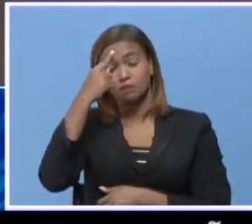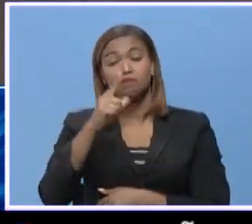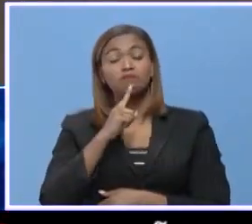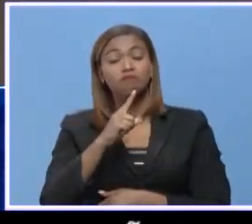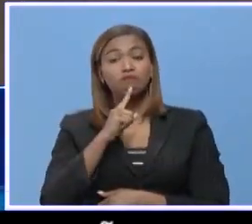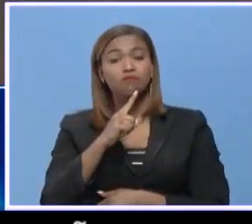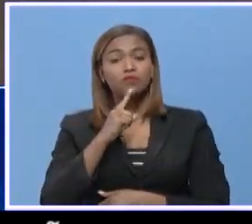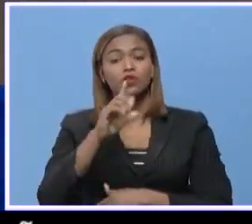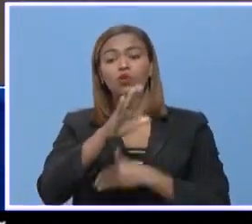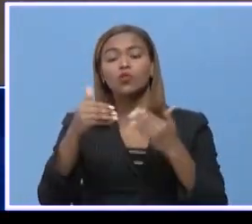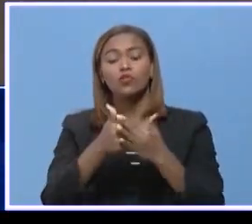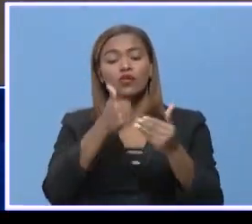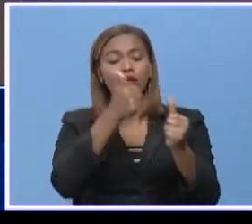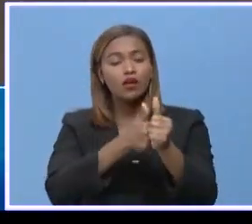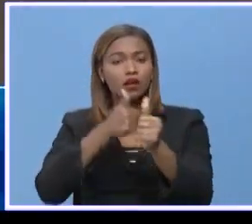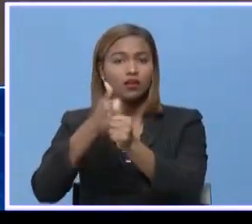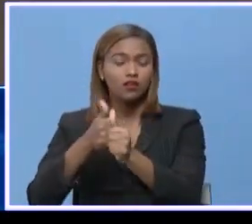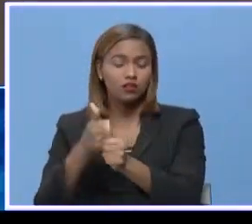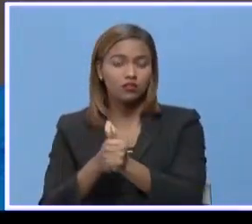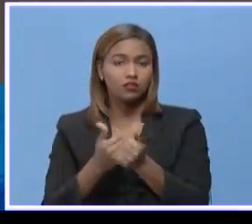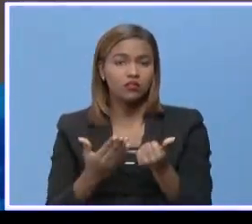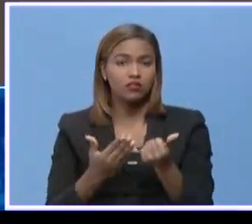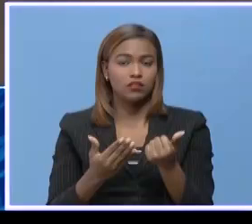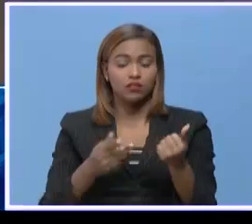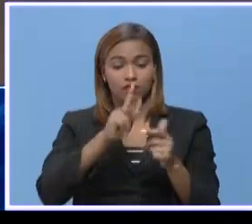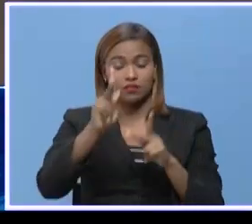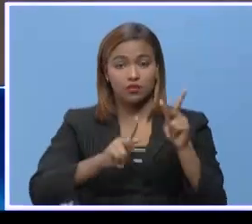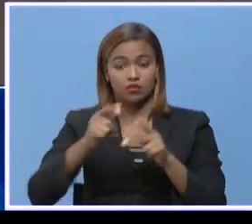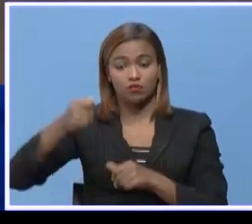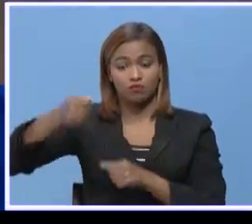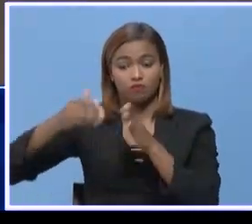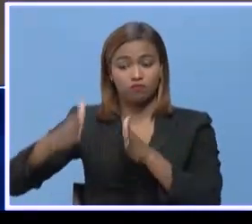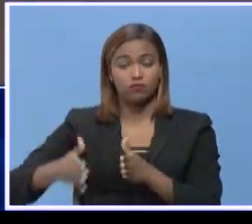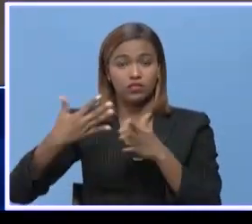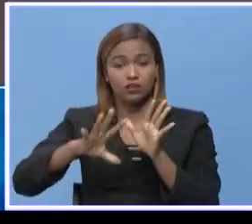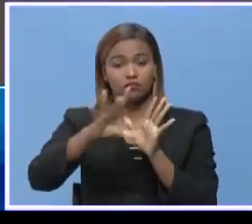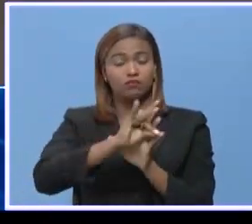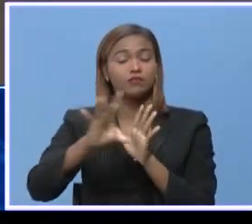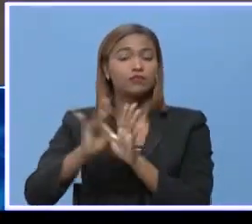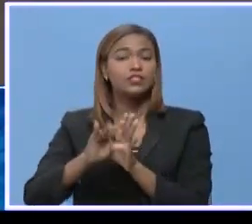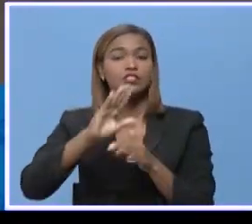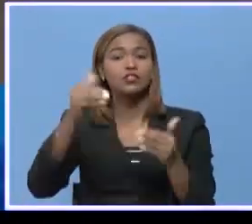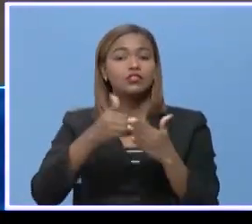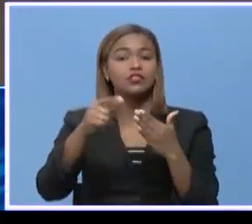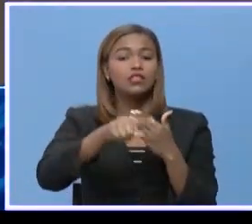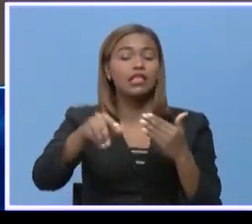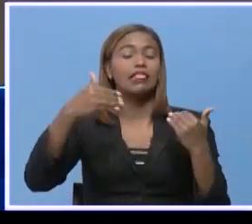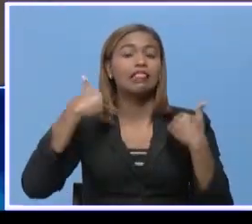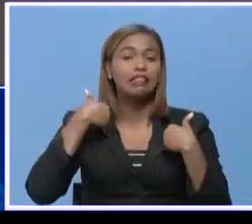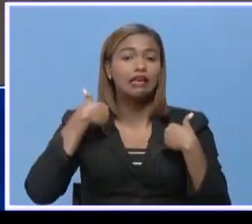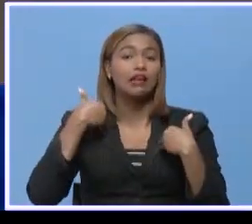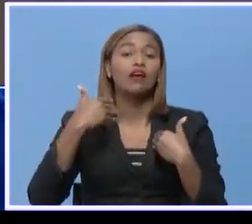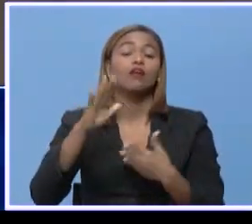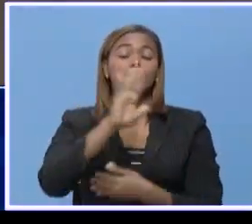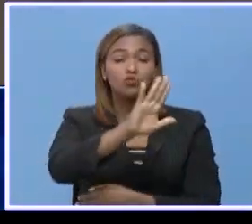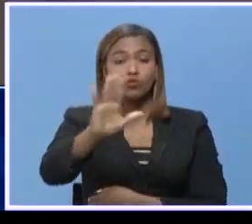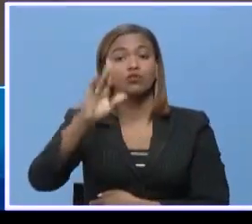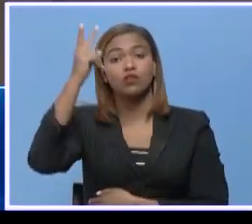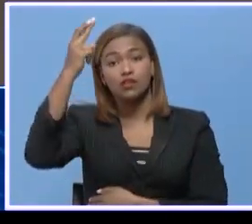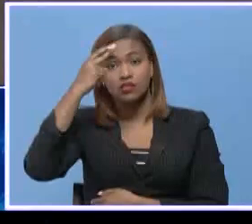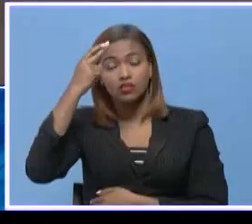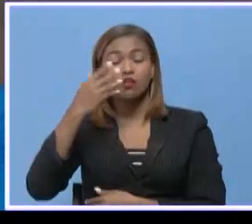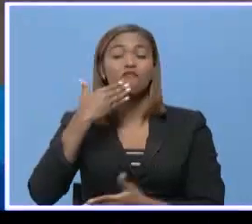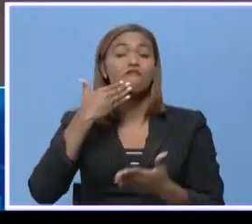ciertamente todos y cada uno de los magistrados que fueron escogidos, todos tienen sobrada razón,